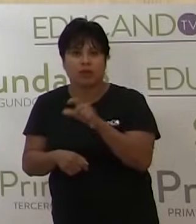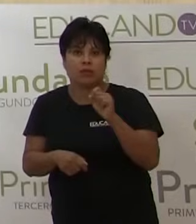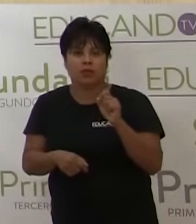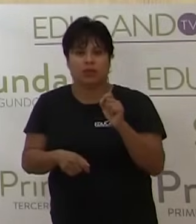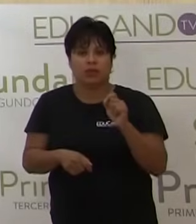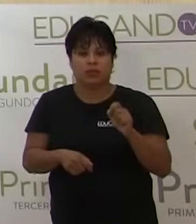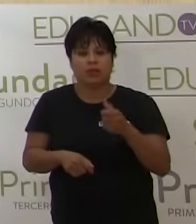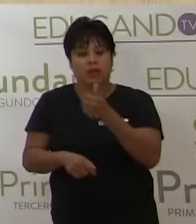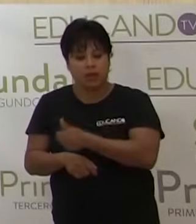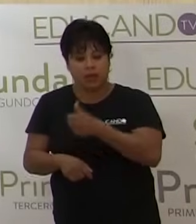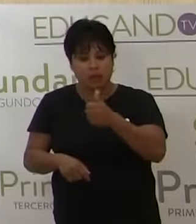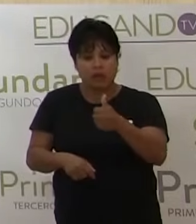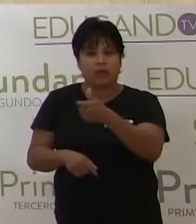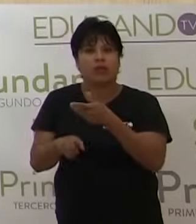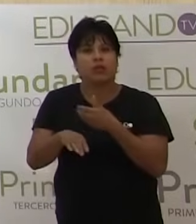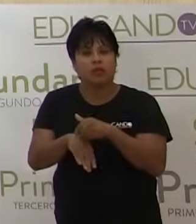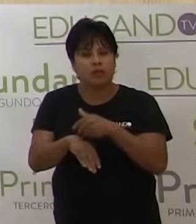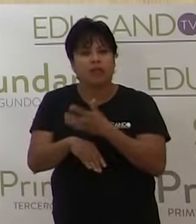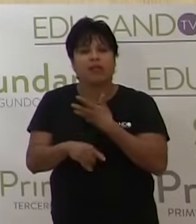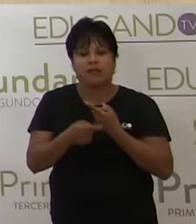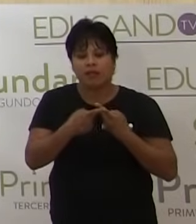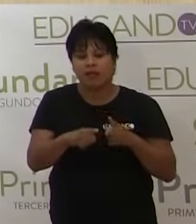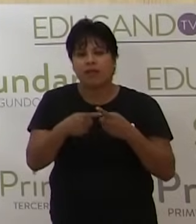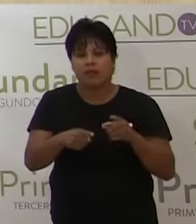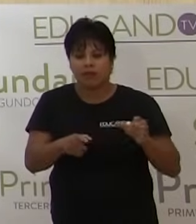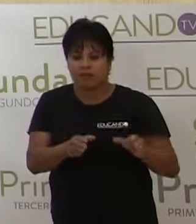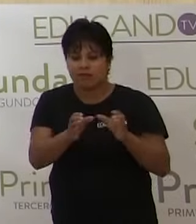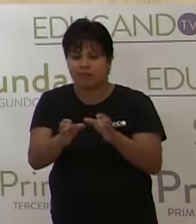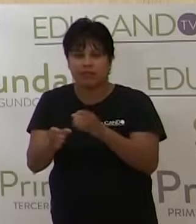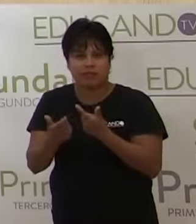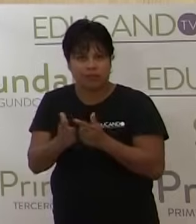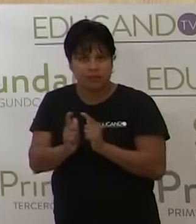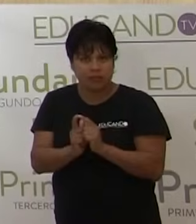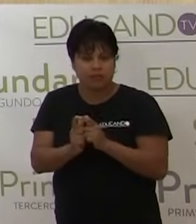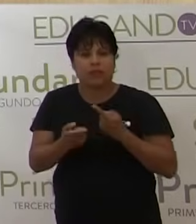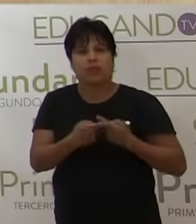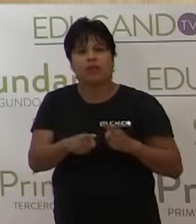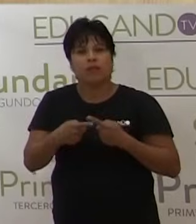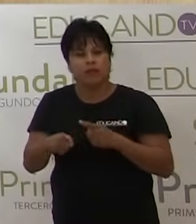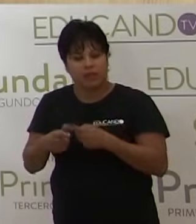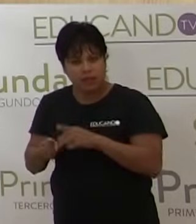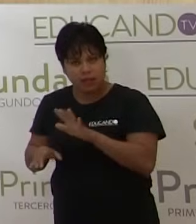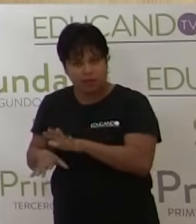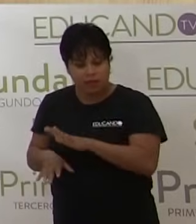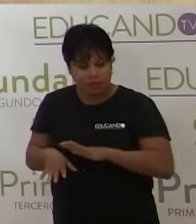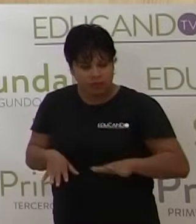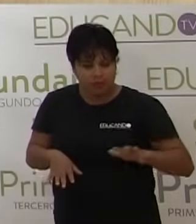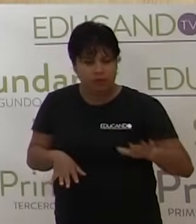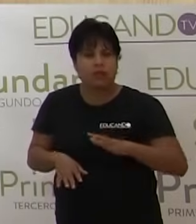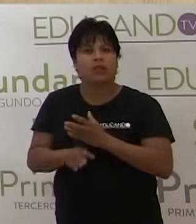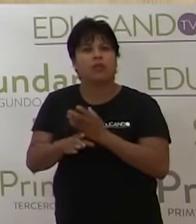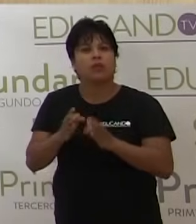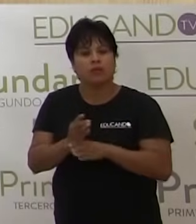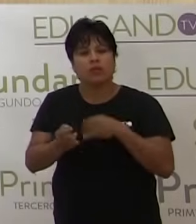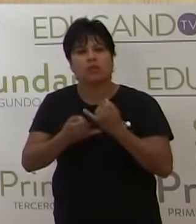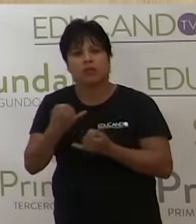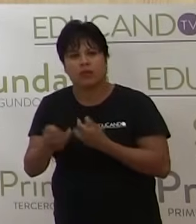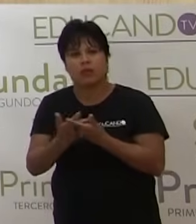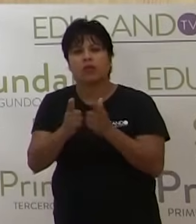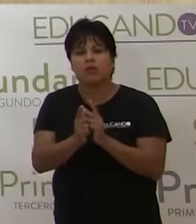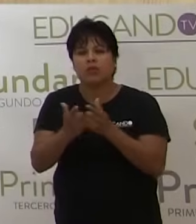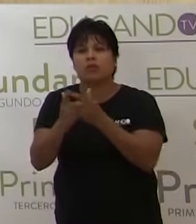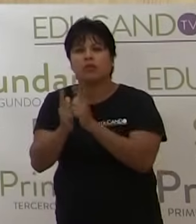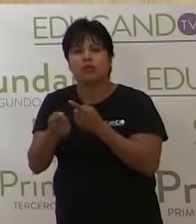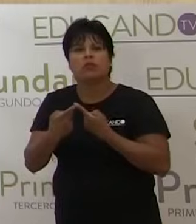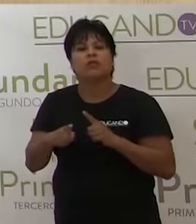20 cada número tiene distinta representación distinta cantidad de elementos de cosas de de juguetes de lo que